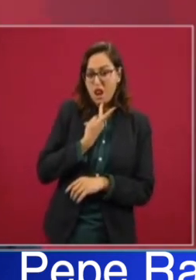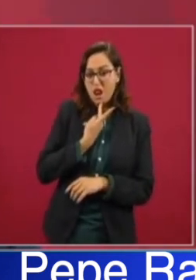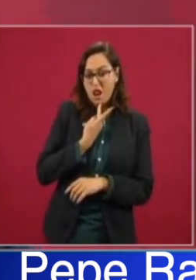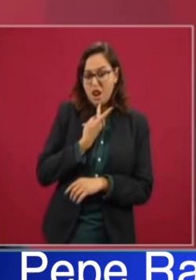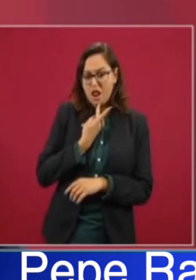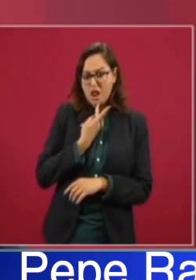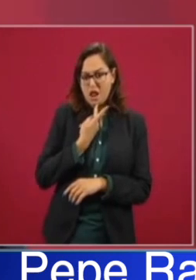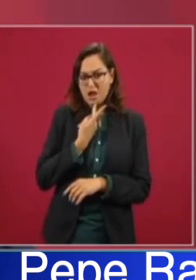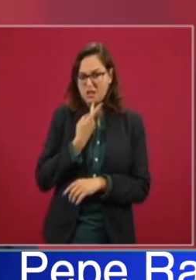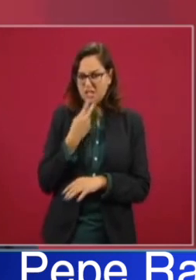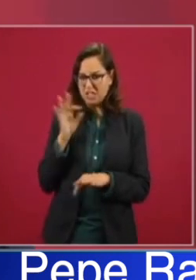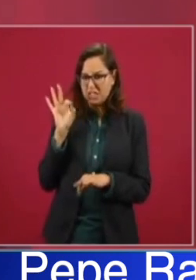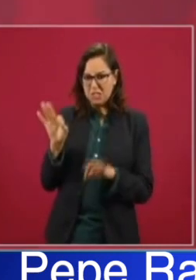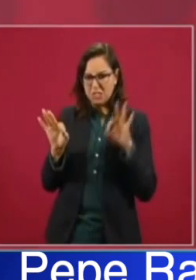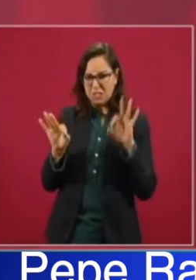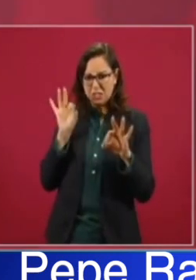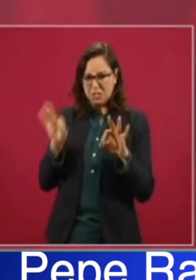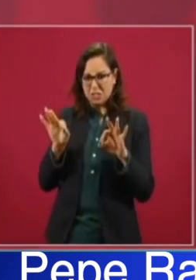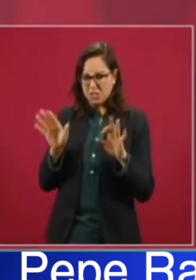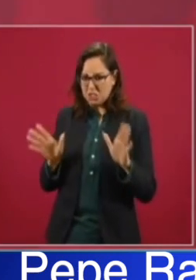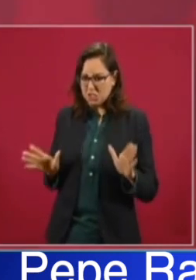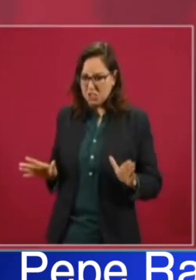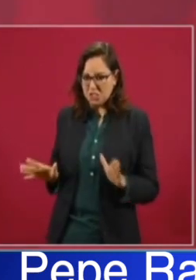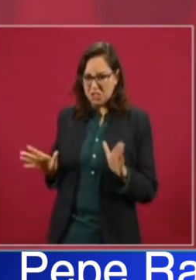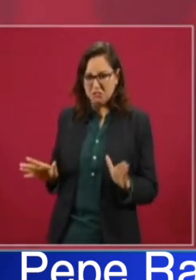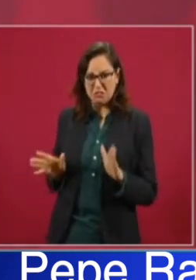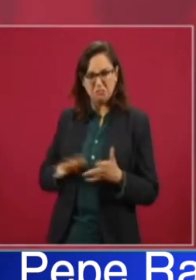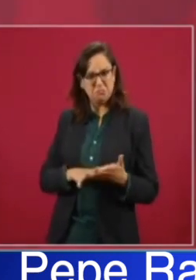no solo incendiario, pues, sino